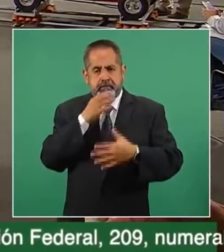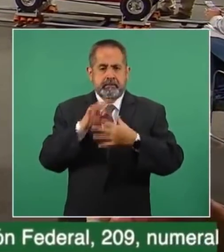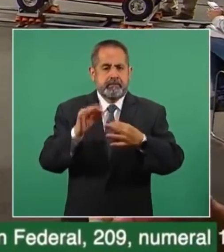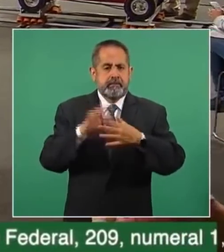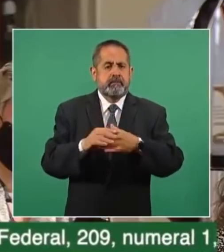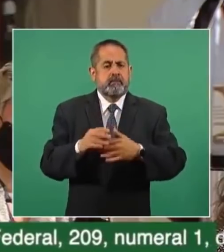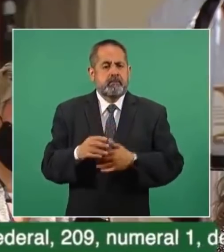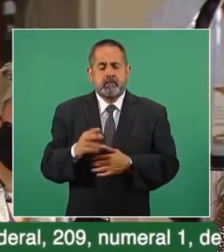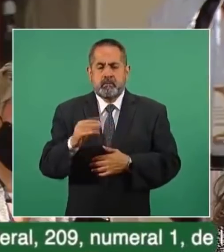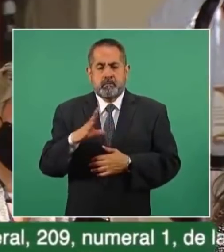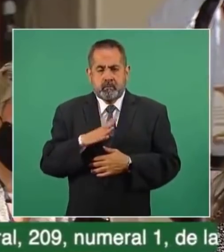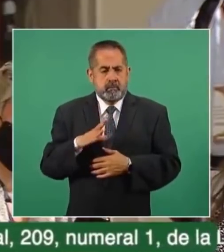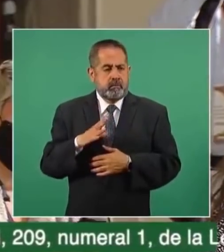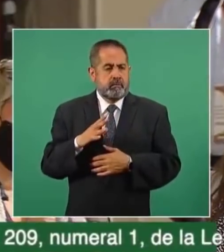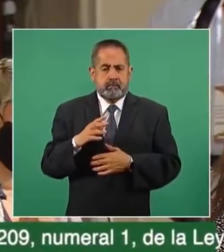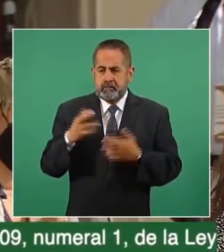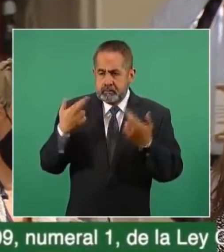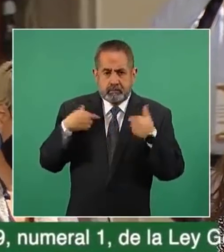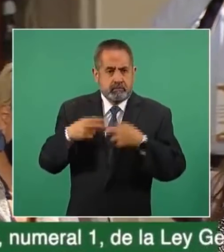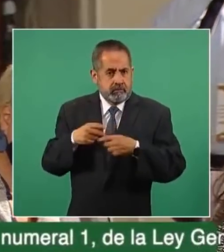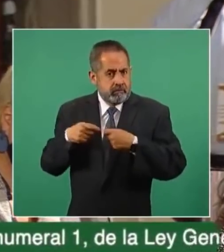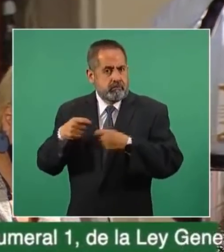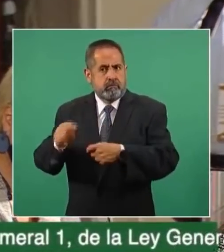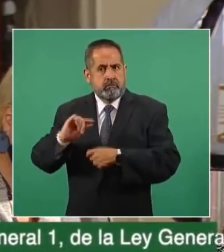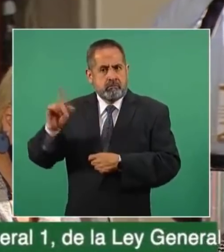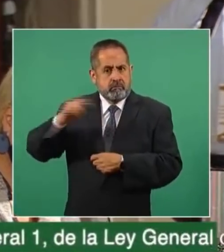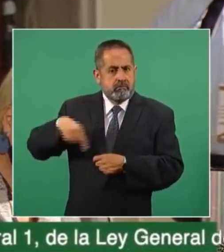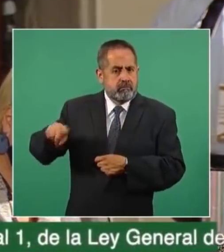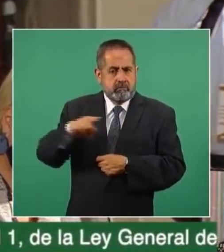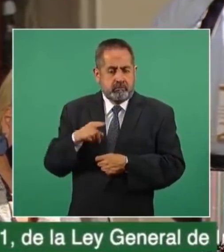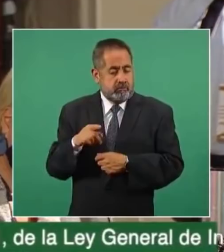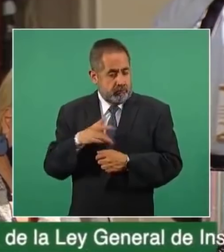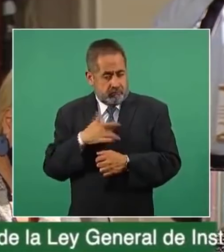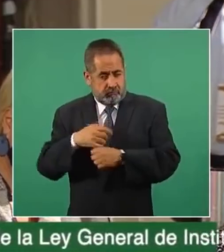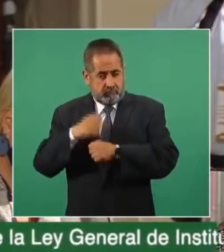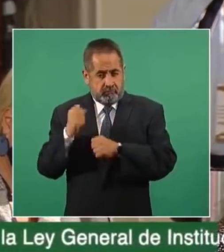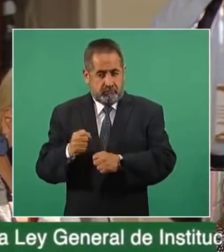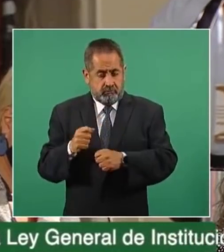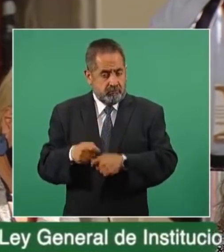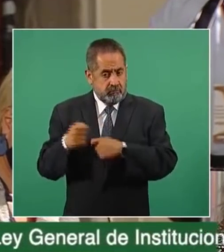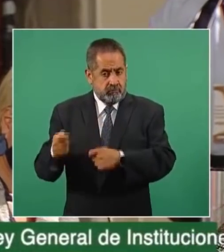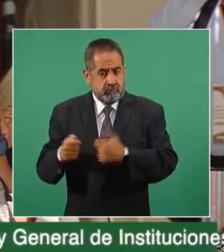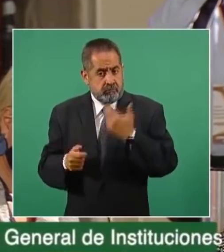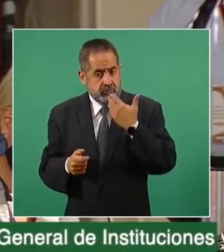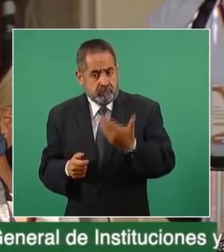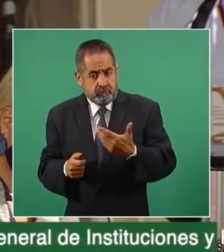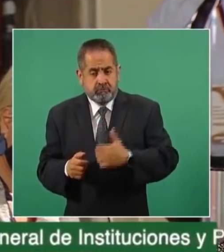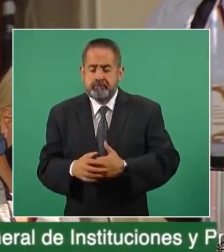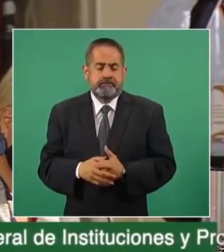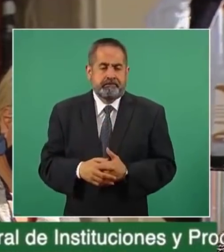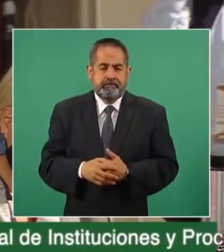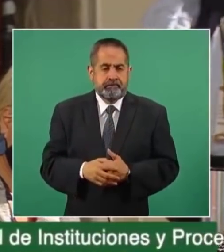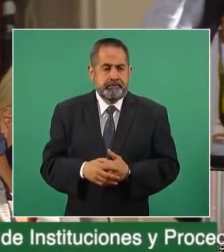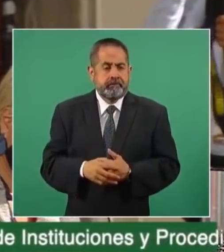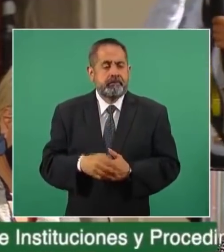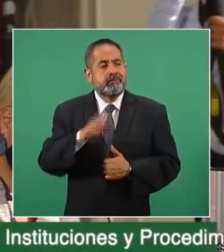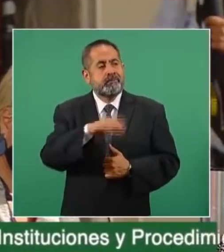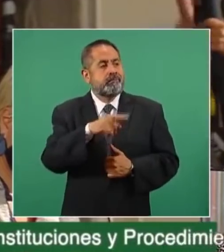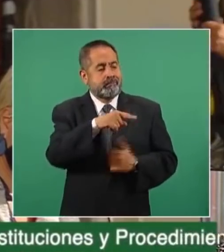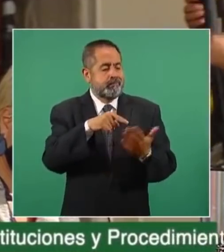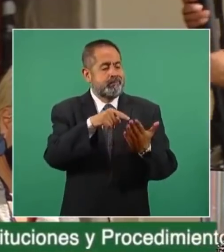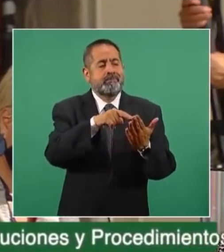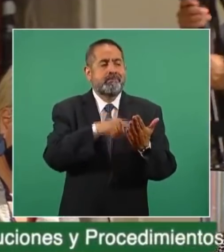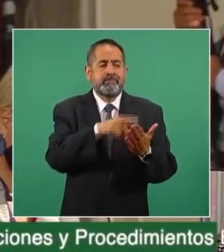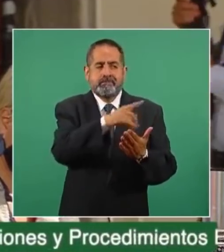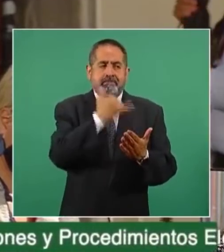y no aseguraron tanto a los docentes y autoridades estatales y les habían comentado que habían malinterpretado los criterios de acciones